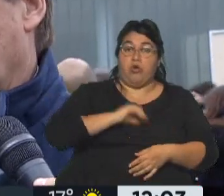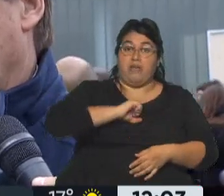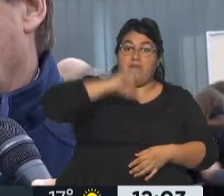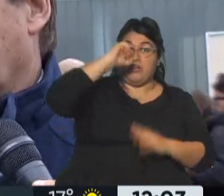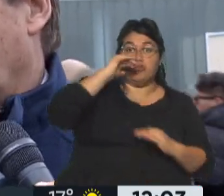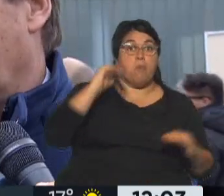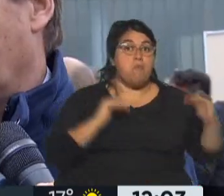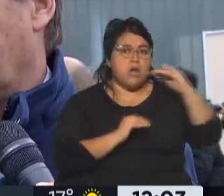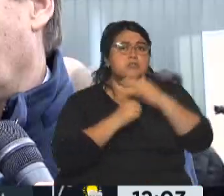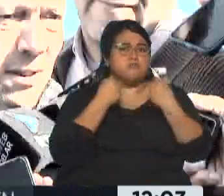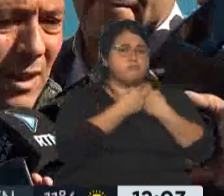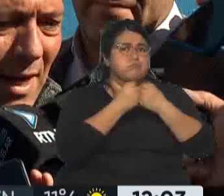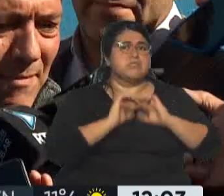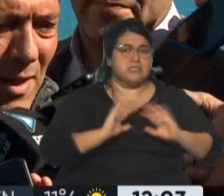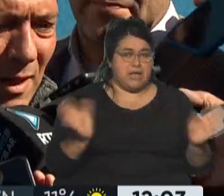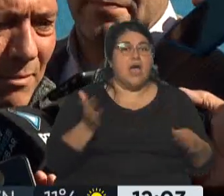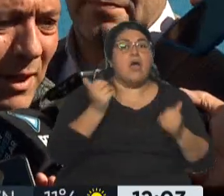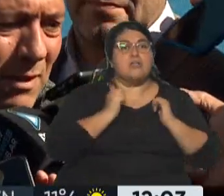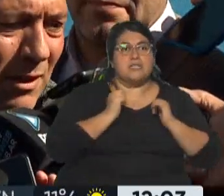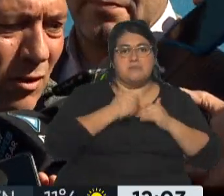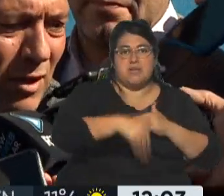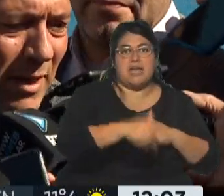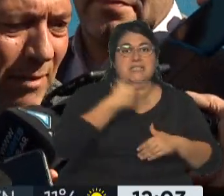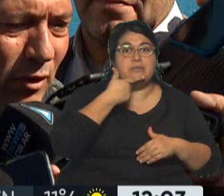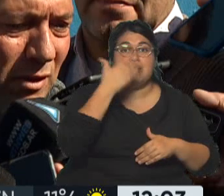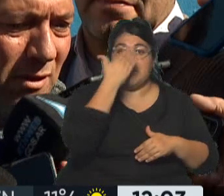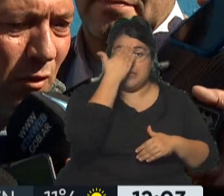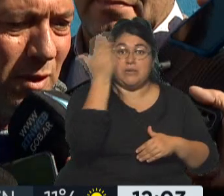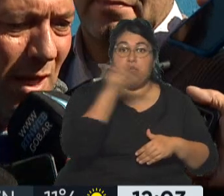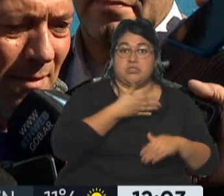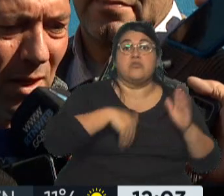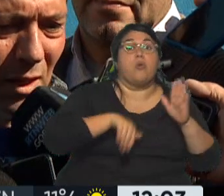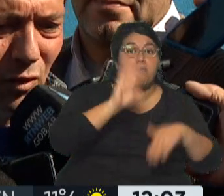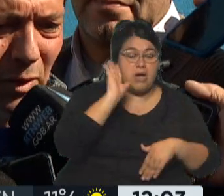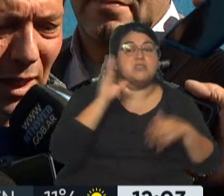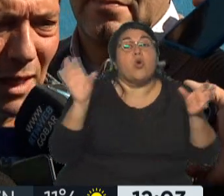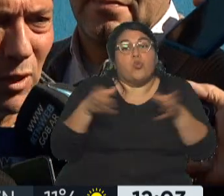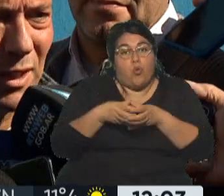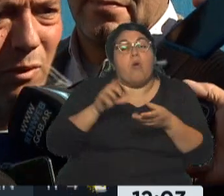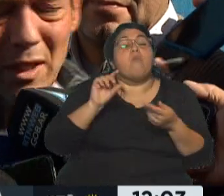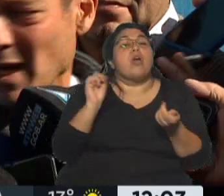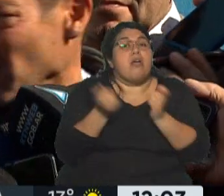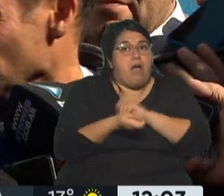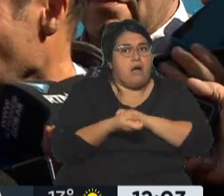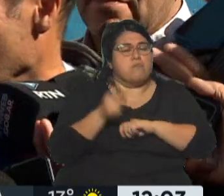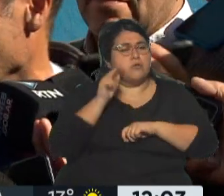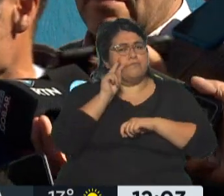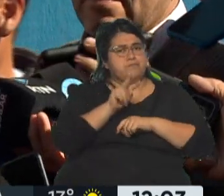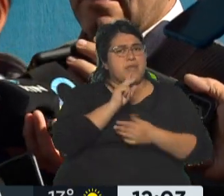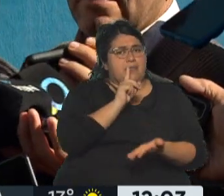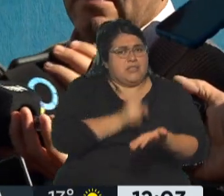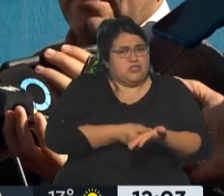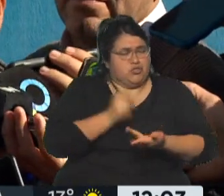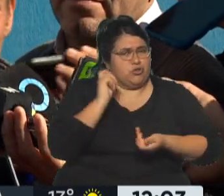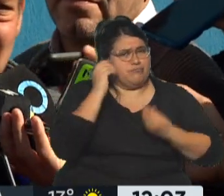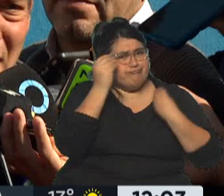y está previsto un aumento del 15% en septiembre de hecho intendentes bonaerenses de Juntos por el cambio se manifestaron preocupados por la medida y